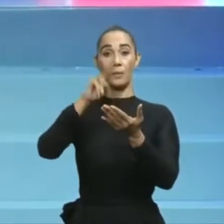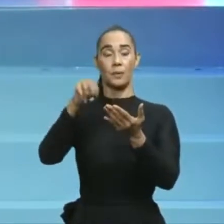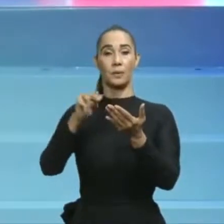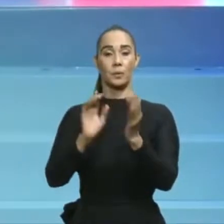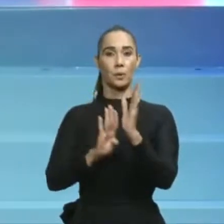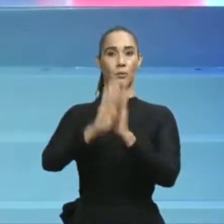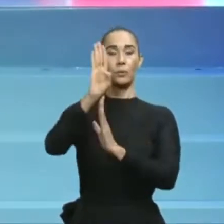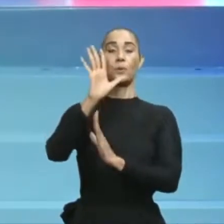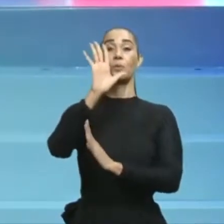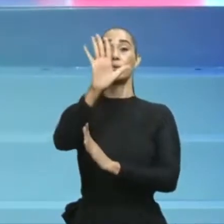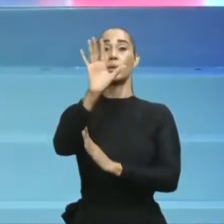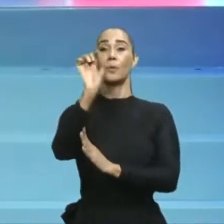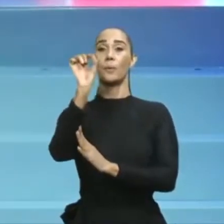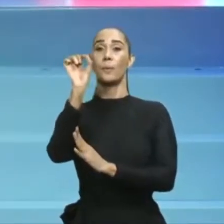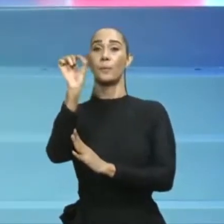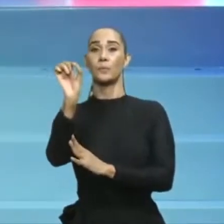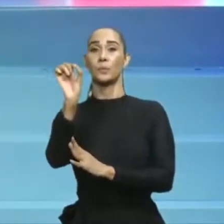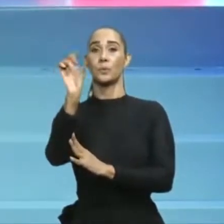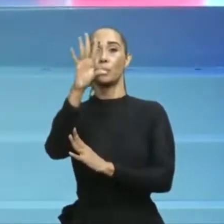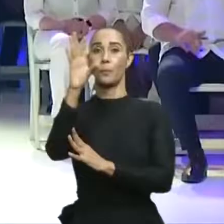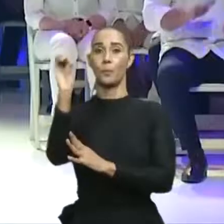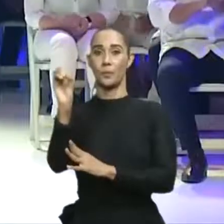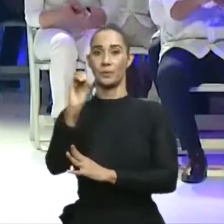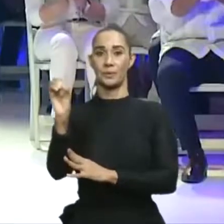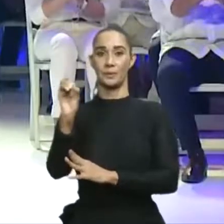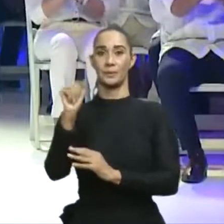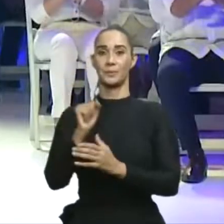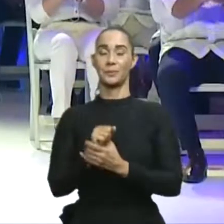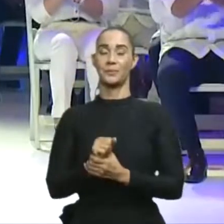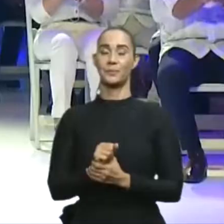un 5 y un 5.5 por ciento